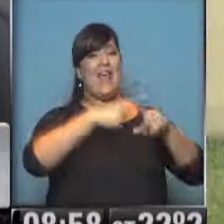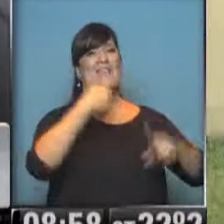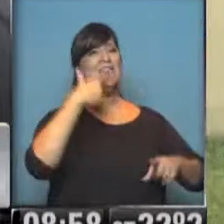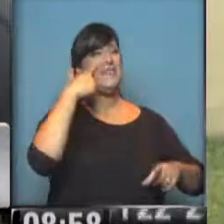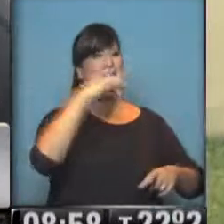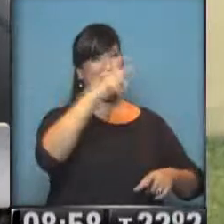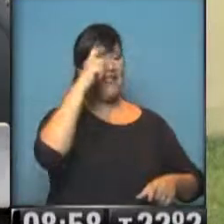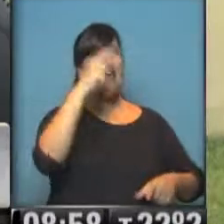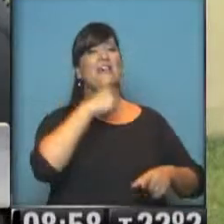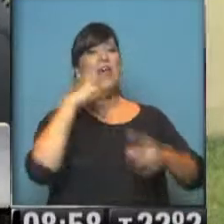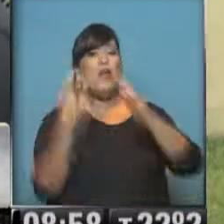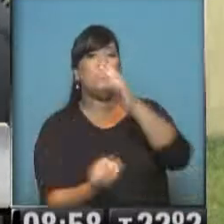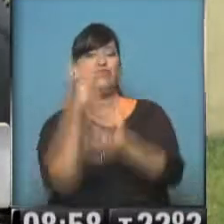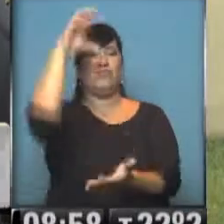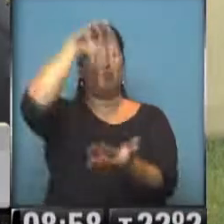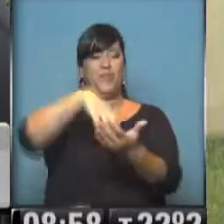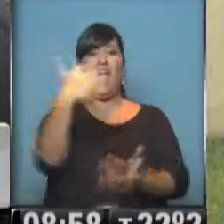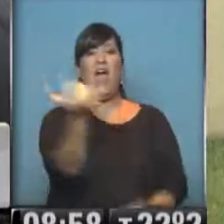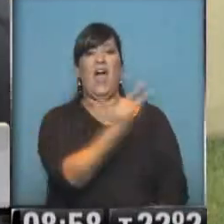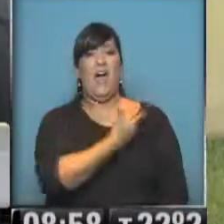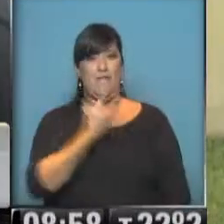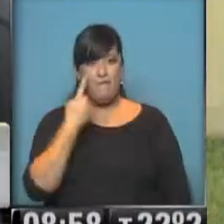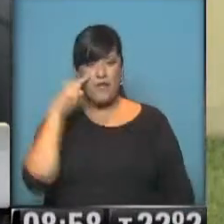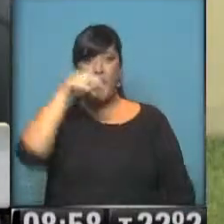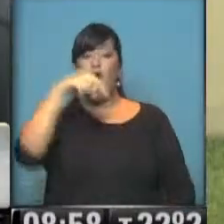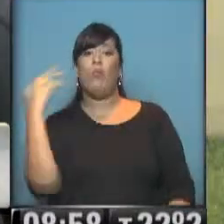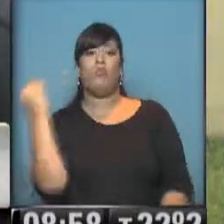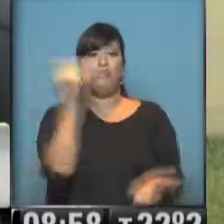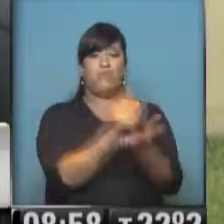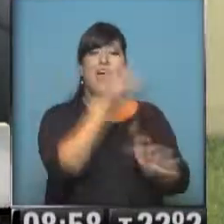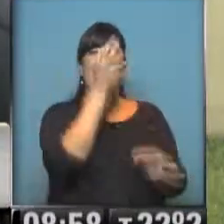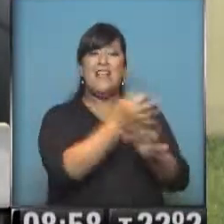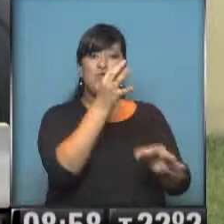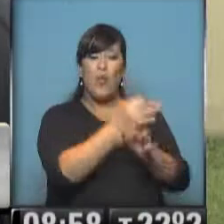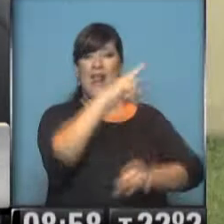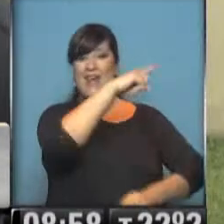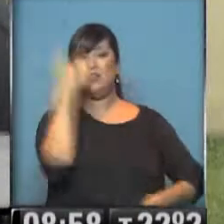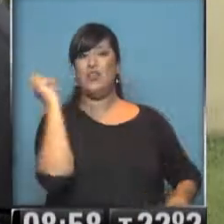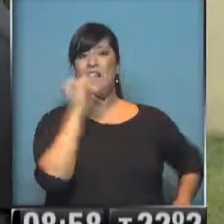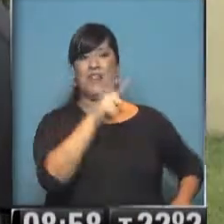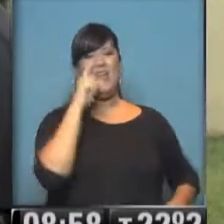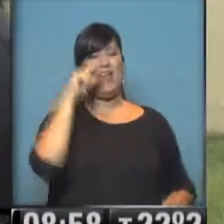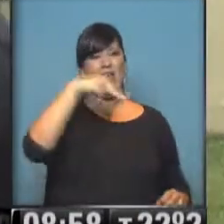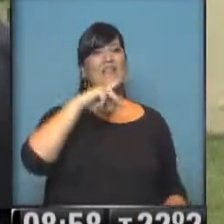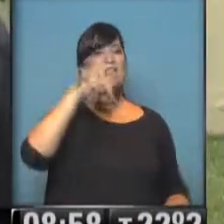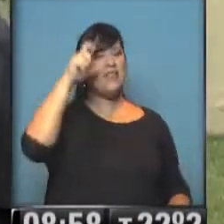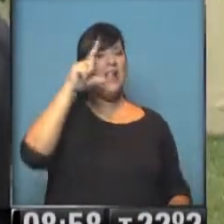la nueva agencia federal de inteligencia estará al frente entonces de la escuela nacional de inteligencia